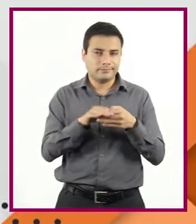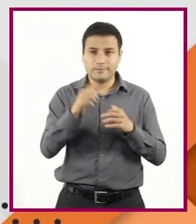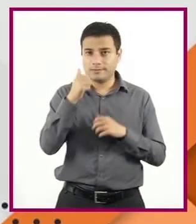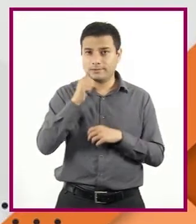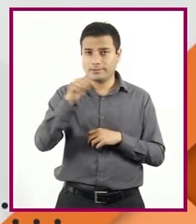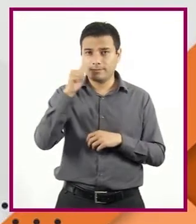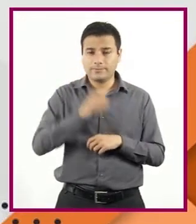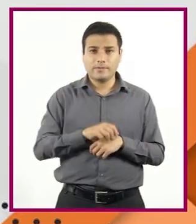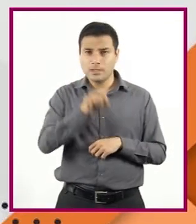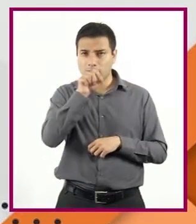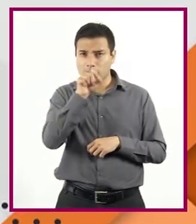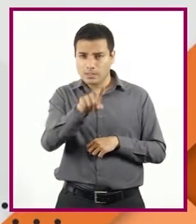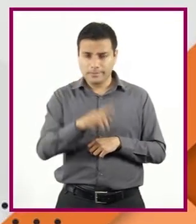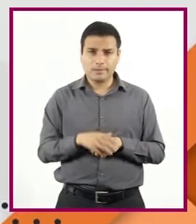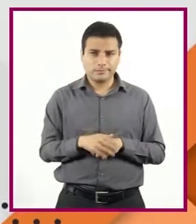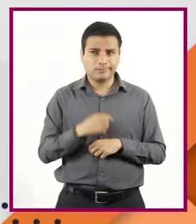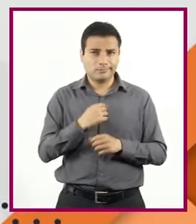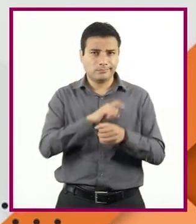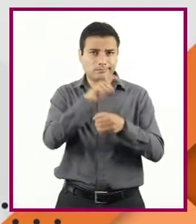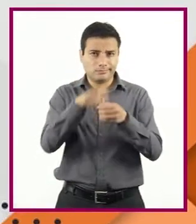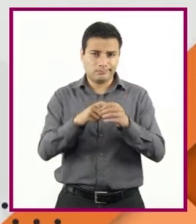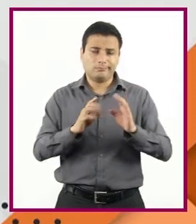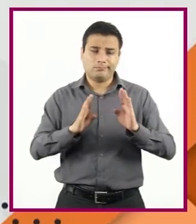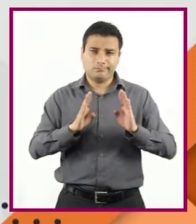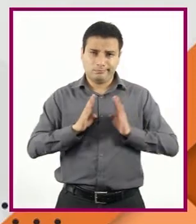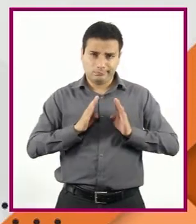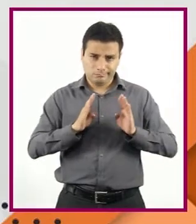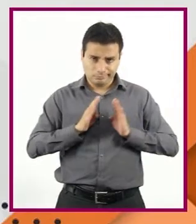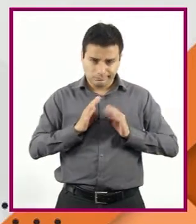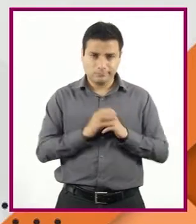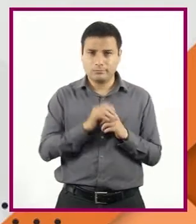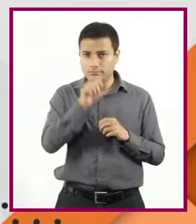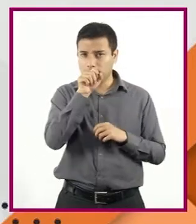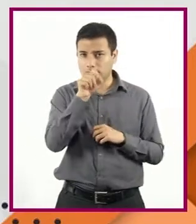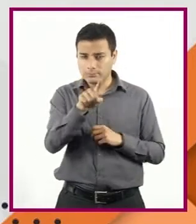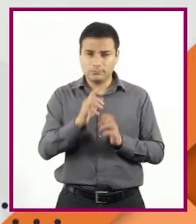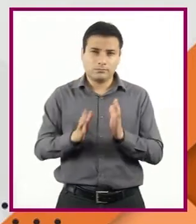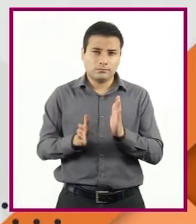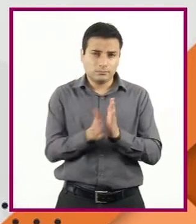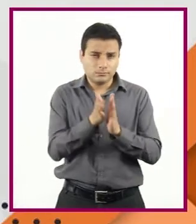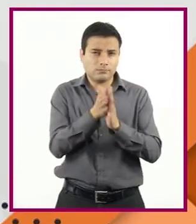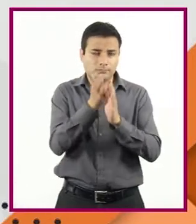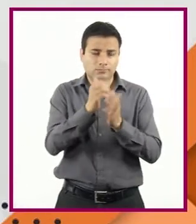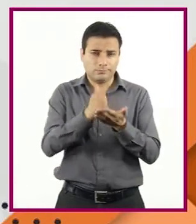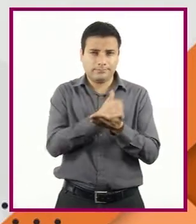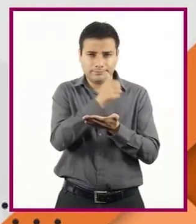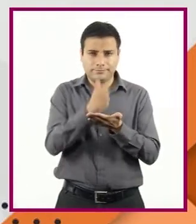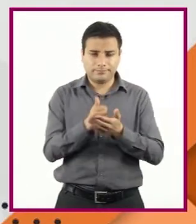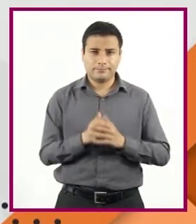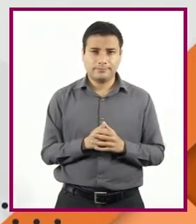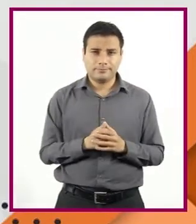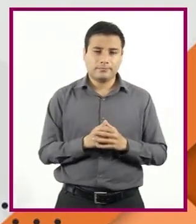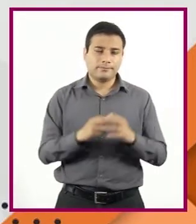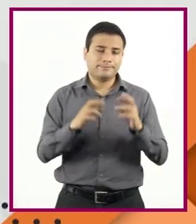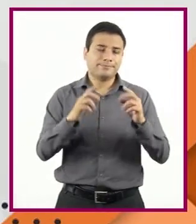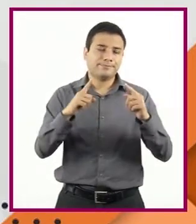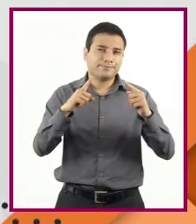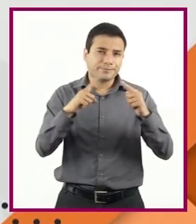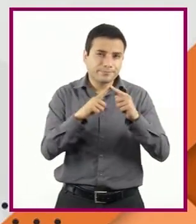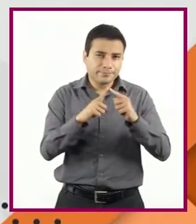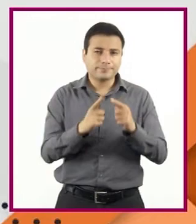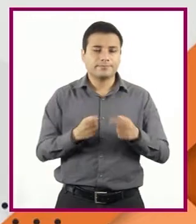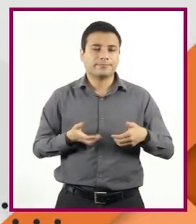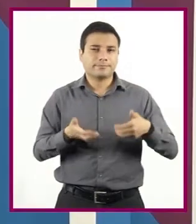un servicio militar obligatorio y prestaban su mano de obra para construcciones de la ciudad, como templos y